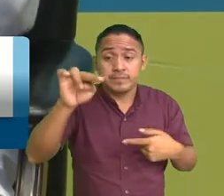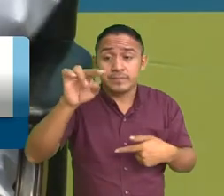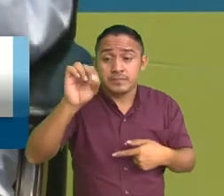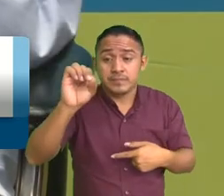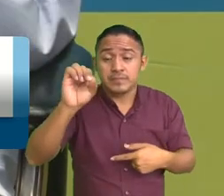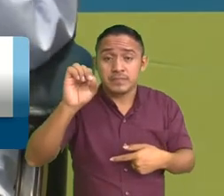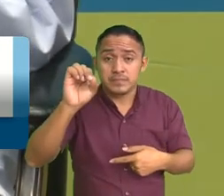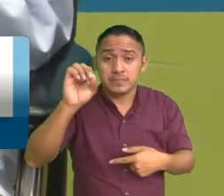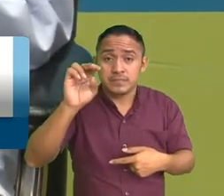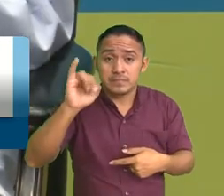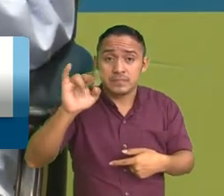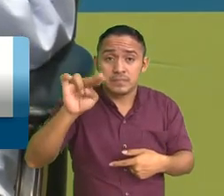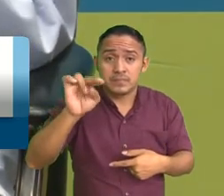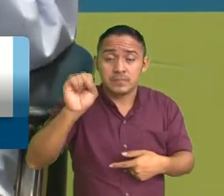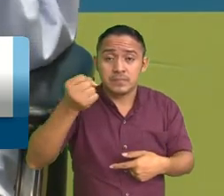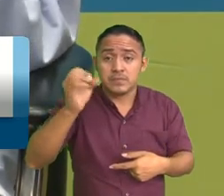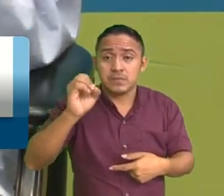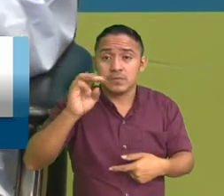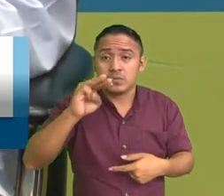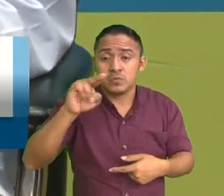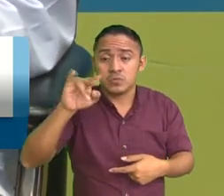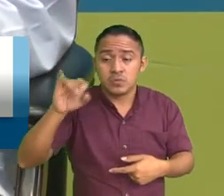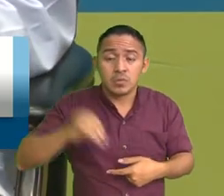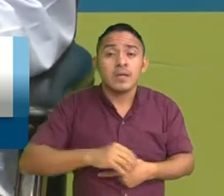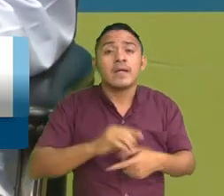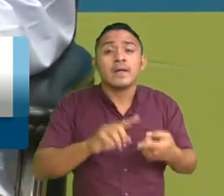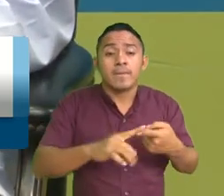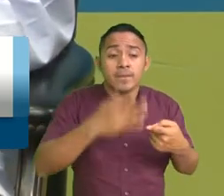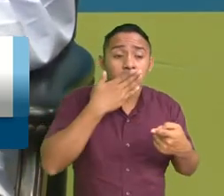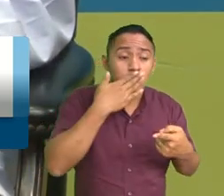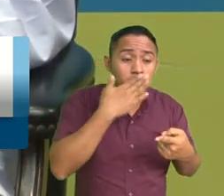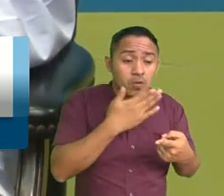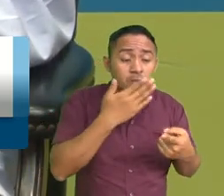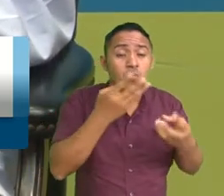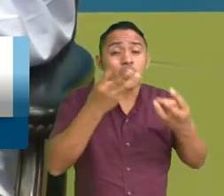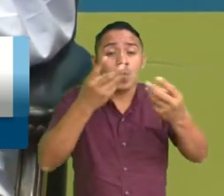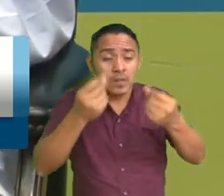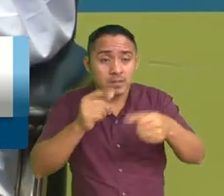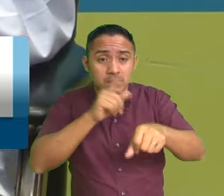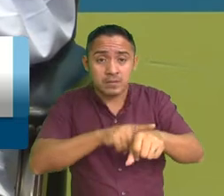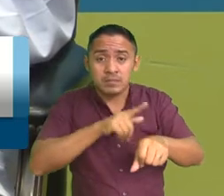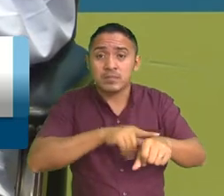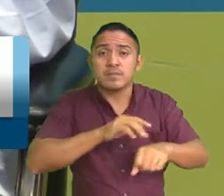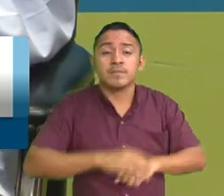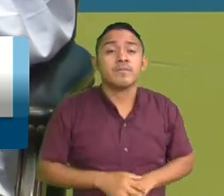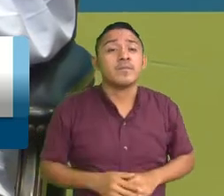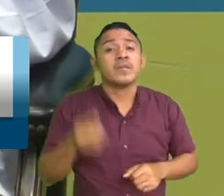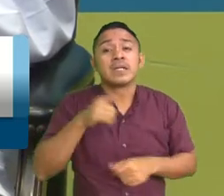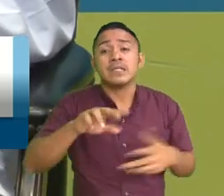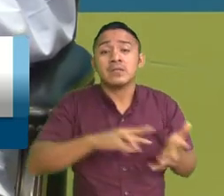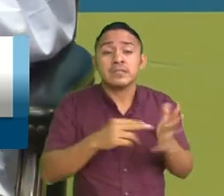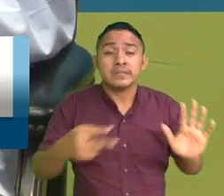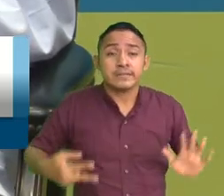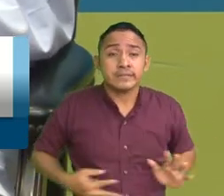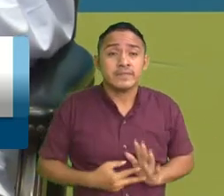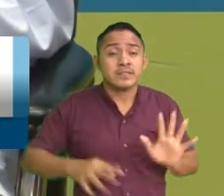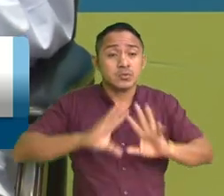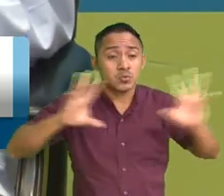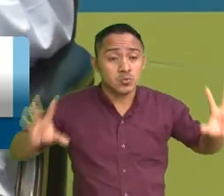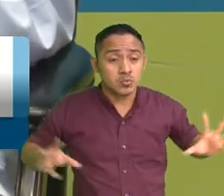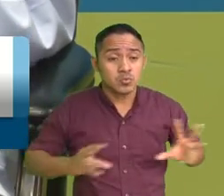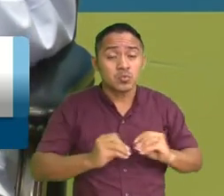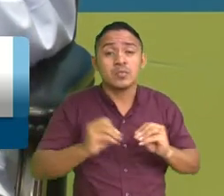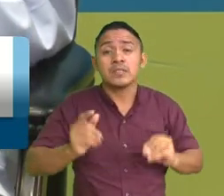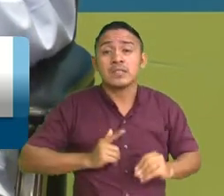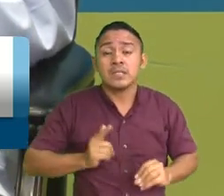cantidad. Entonces, la otra cosa que es importante aclarar es ese concepto generalizado de que todos debemos de dormir